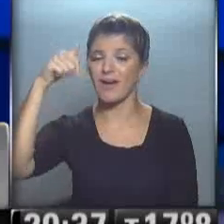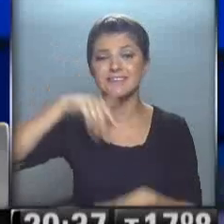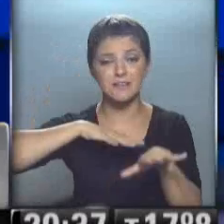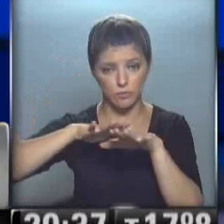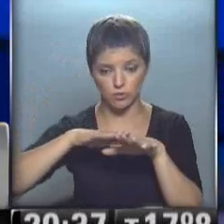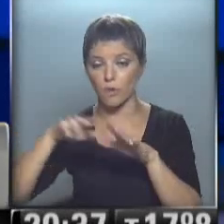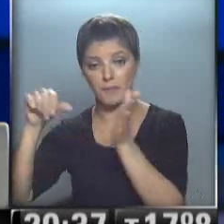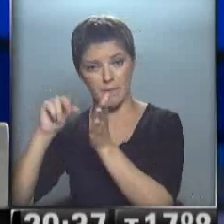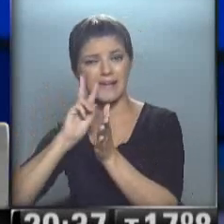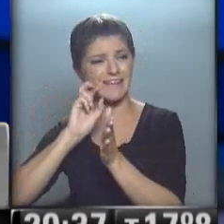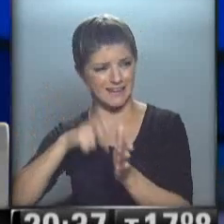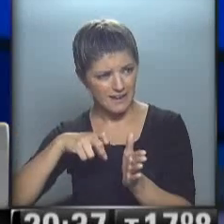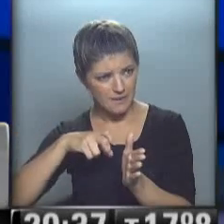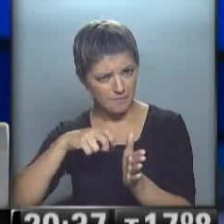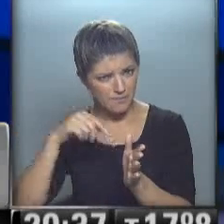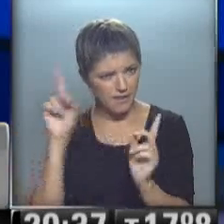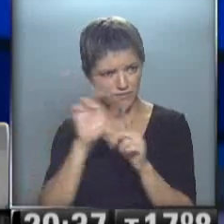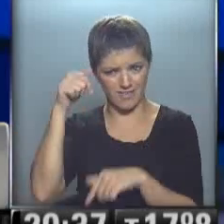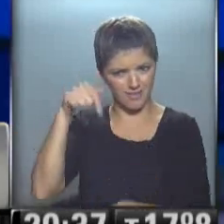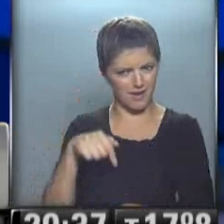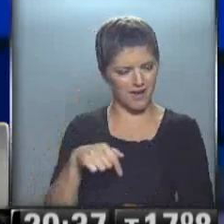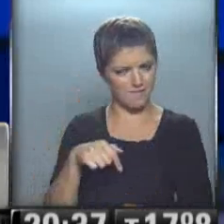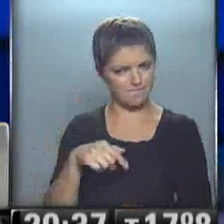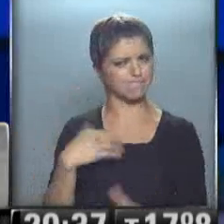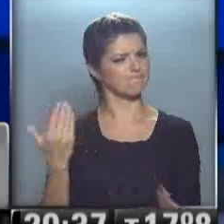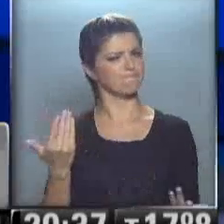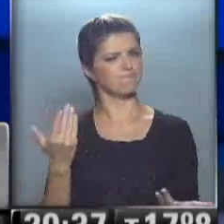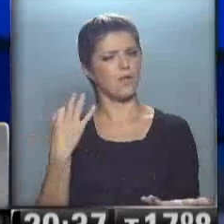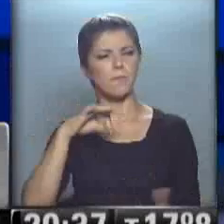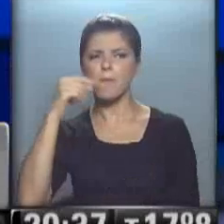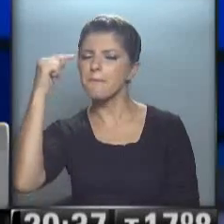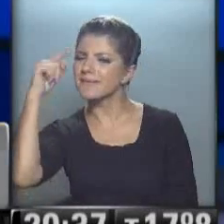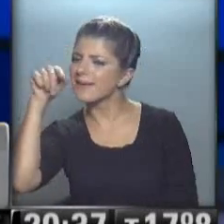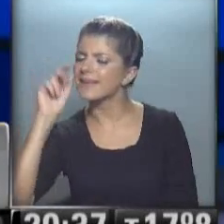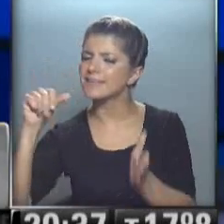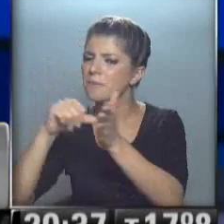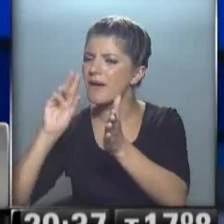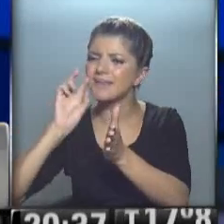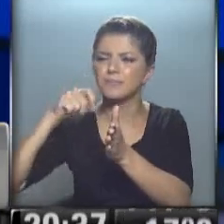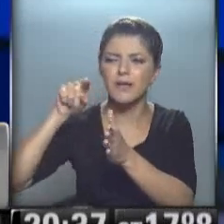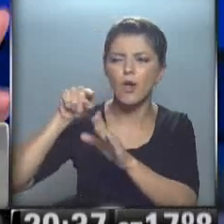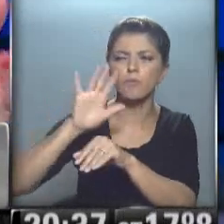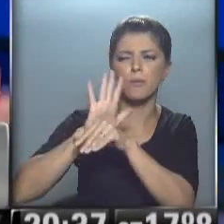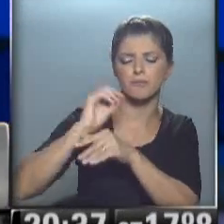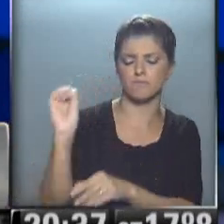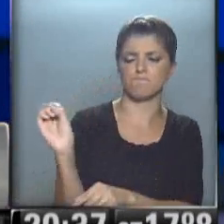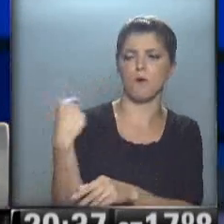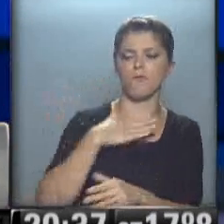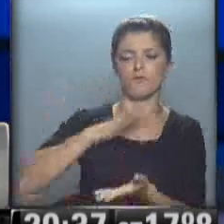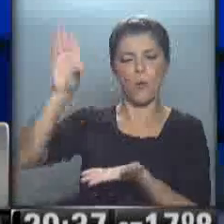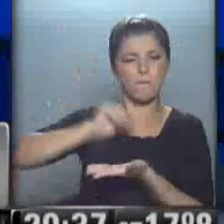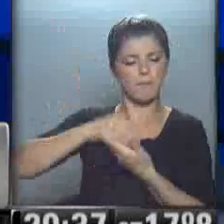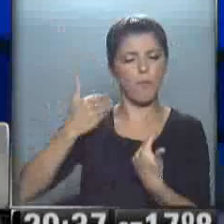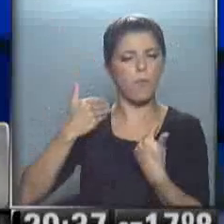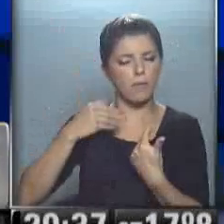pasa en Nigeria, ¿nos es ajeno? ¿No deberíamos pensar que Nigeria es un espejo donde de una vez por todas